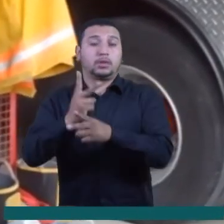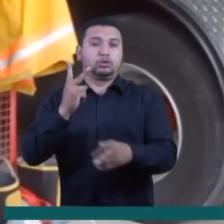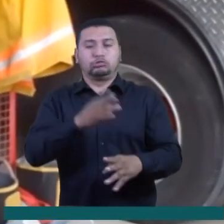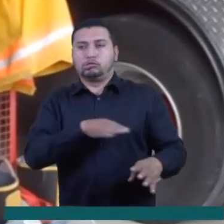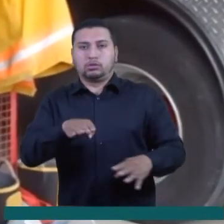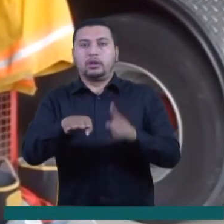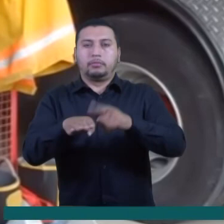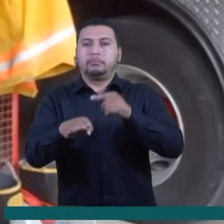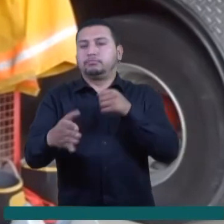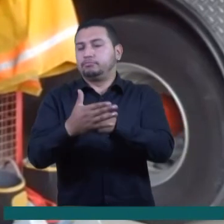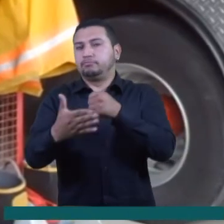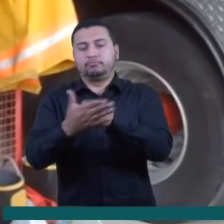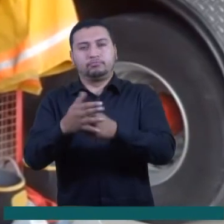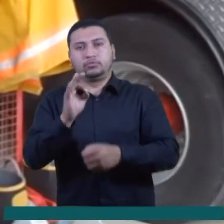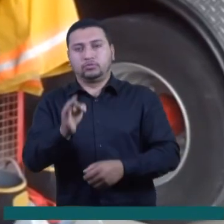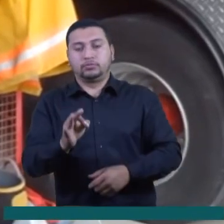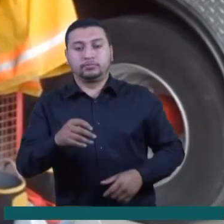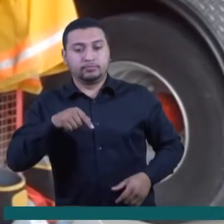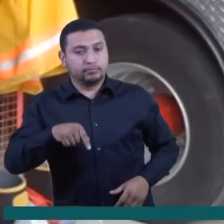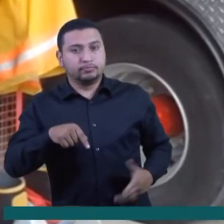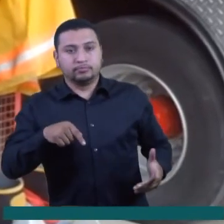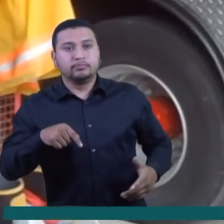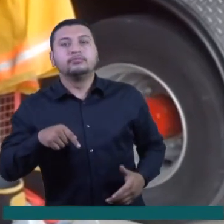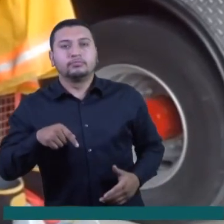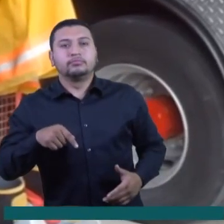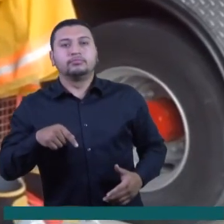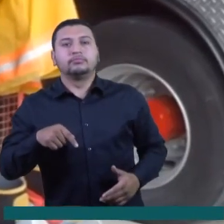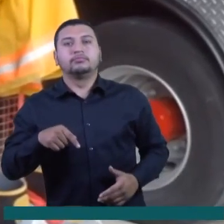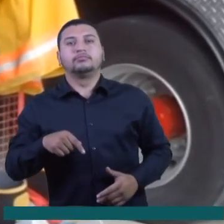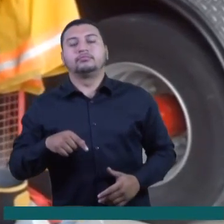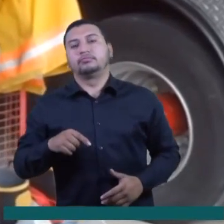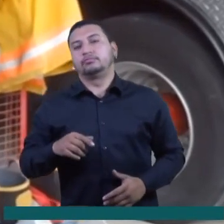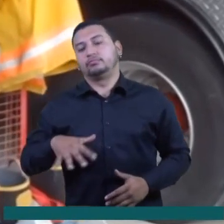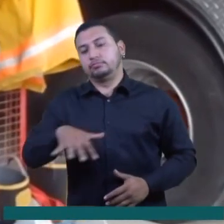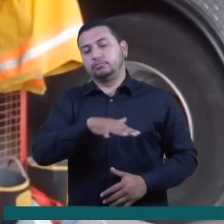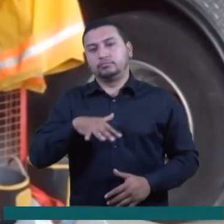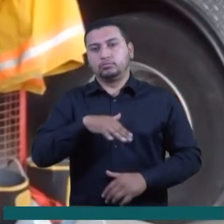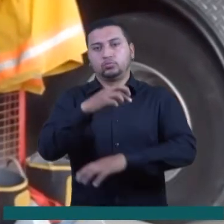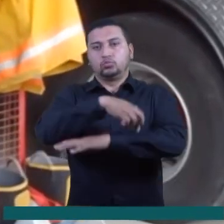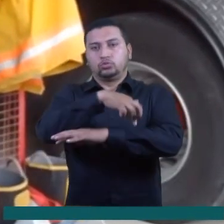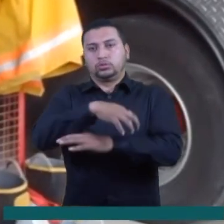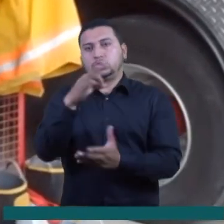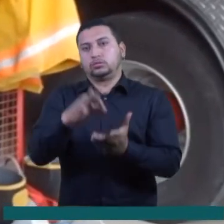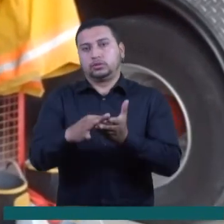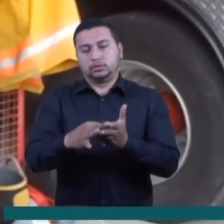muerte. Desde Mocoa, Putumayo, con la cámara de Mauricio Ramírez, informa Héctor Verdugo para Enlace 13.